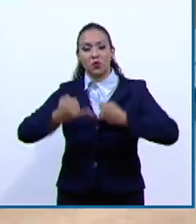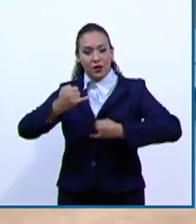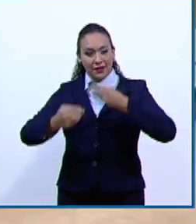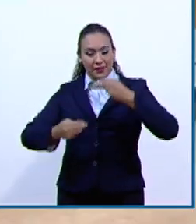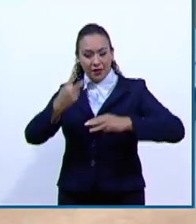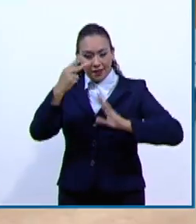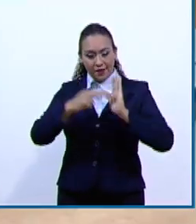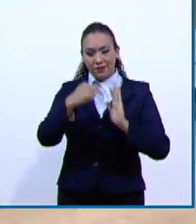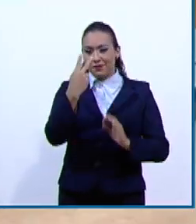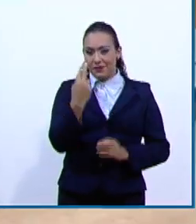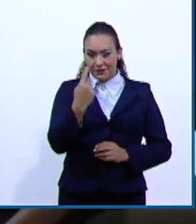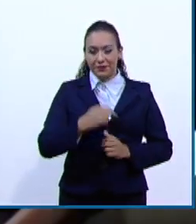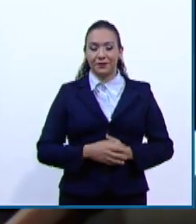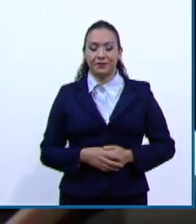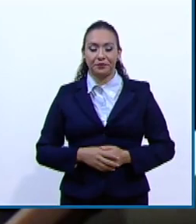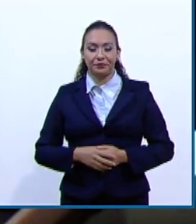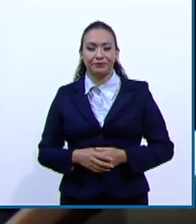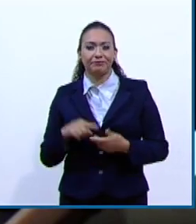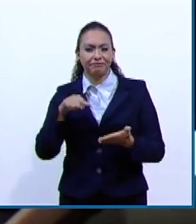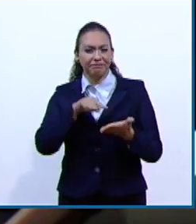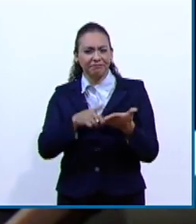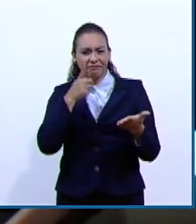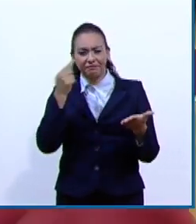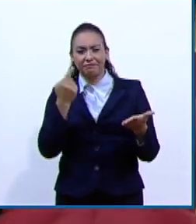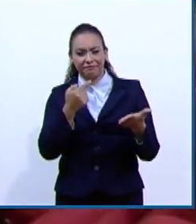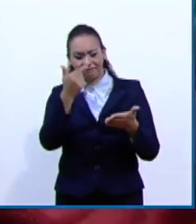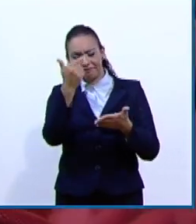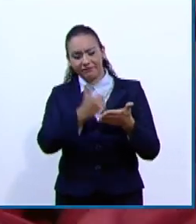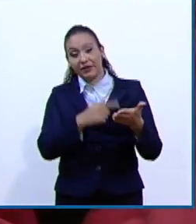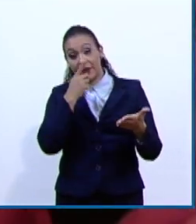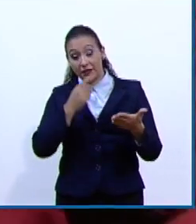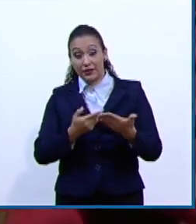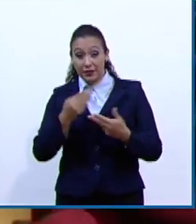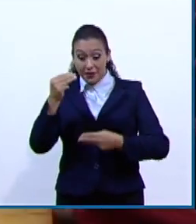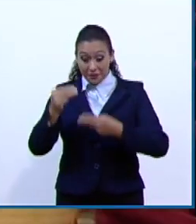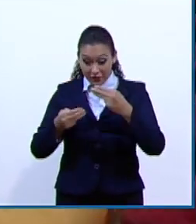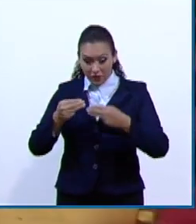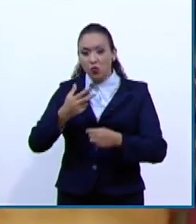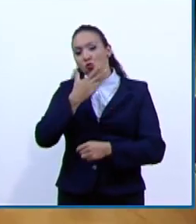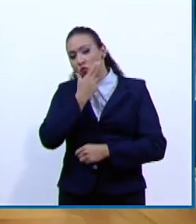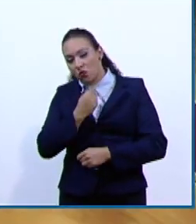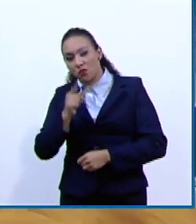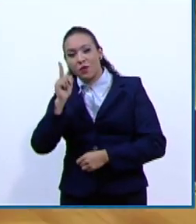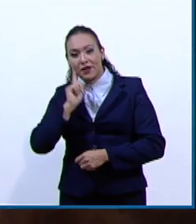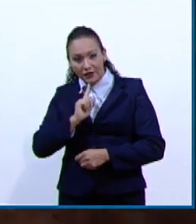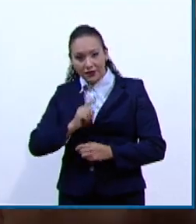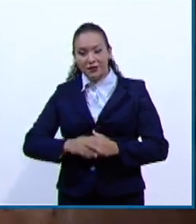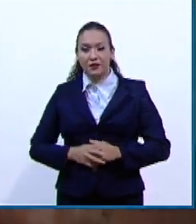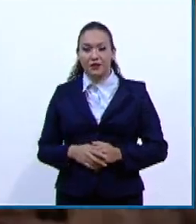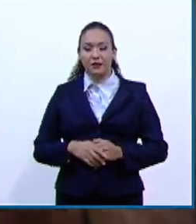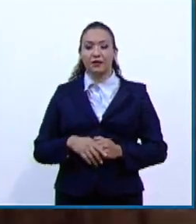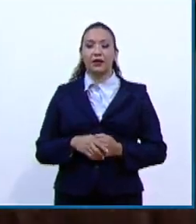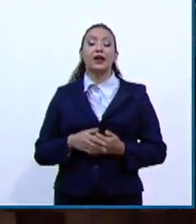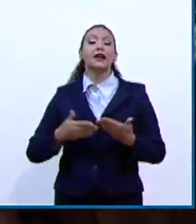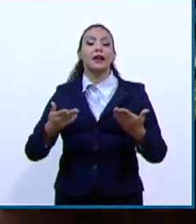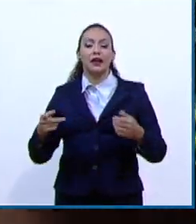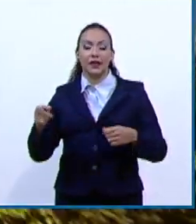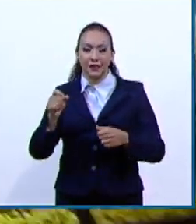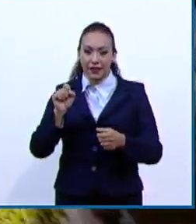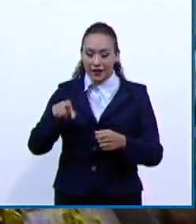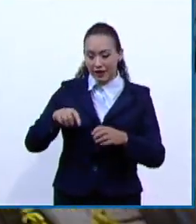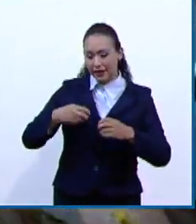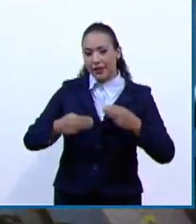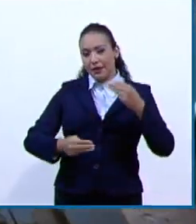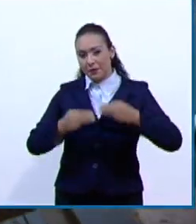en 2025. Precisa que en el caso de las y los ministros, integrantes del Tribunal de Disciplina Judicial y de la Sala Superior